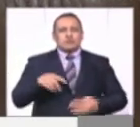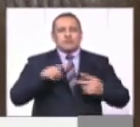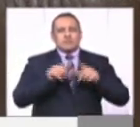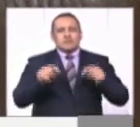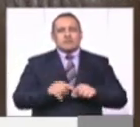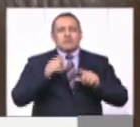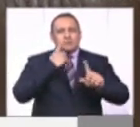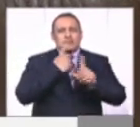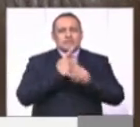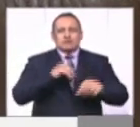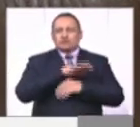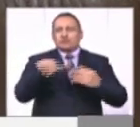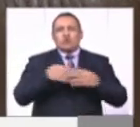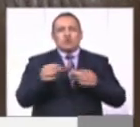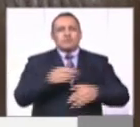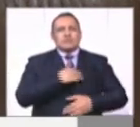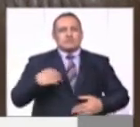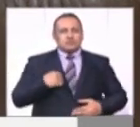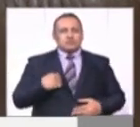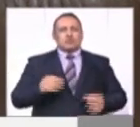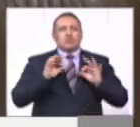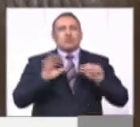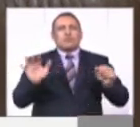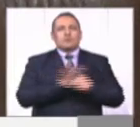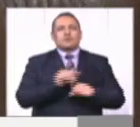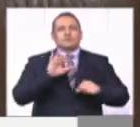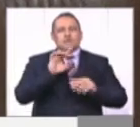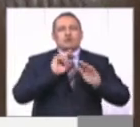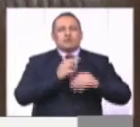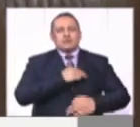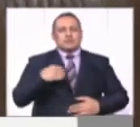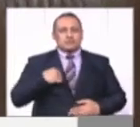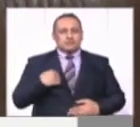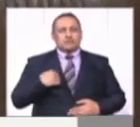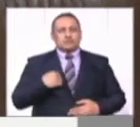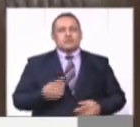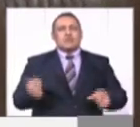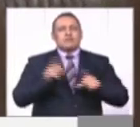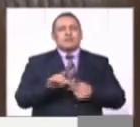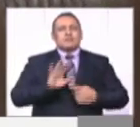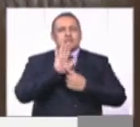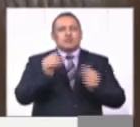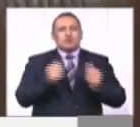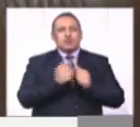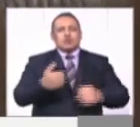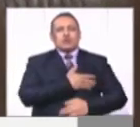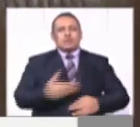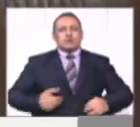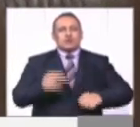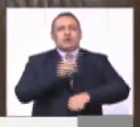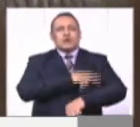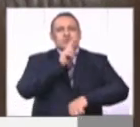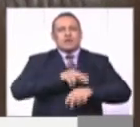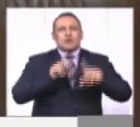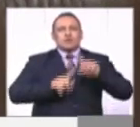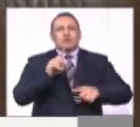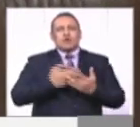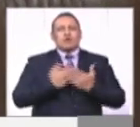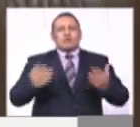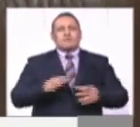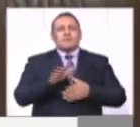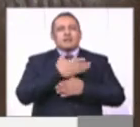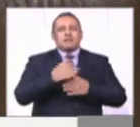teníamos la presencia de todos los ministros de estado y acá dice hasta cinco ministros de estado el representante de los gobiernos regionales en algunos casos